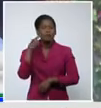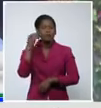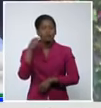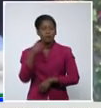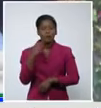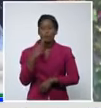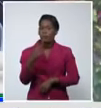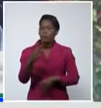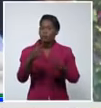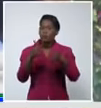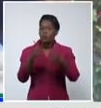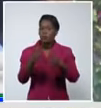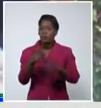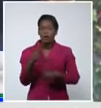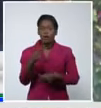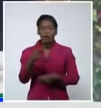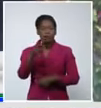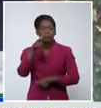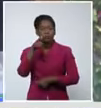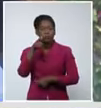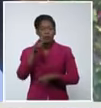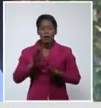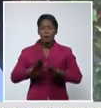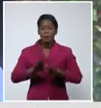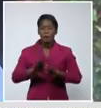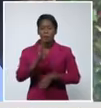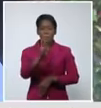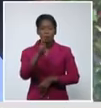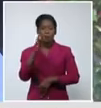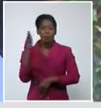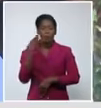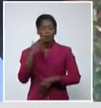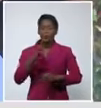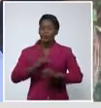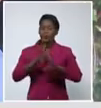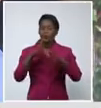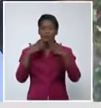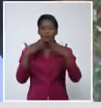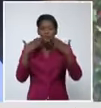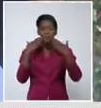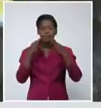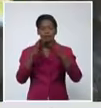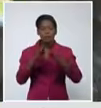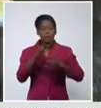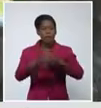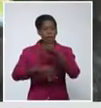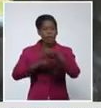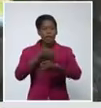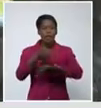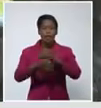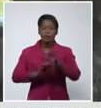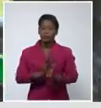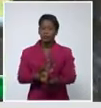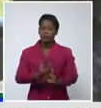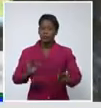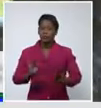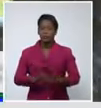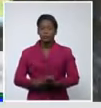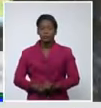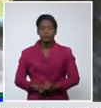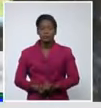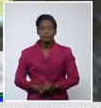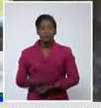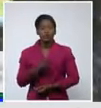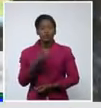cuando nosotros llegamos, ya incluso nos esperan en la puerta con sus buenos días, con su buena forma. tocar las conciencias de las personas ha sido lo